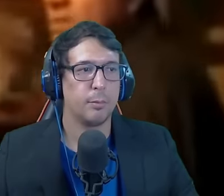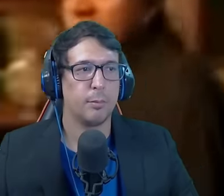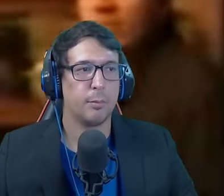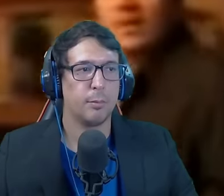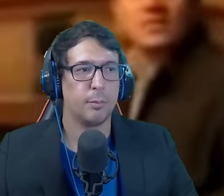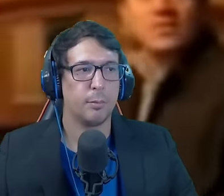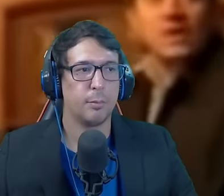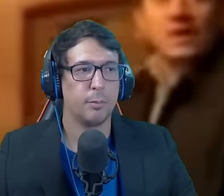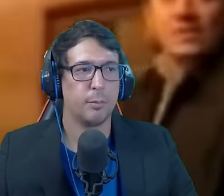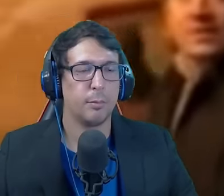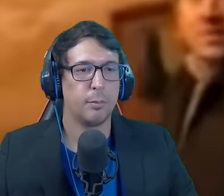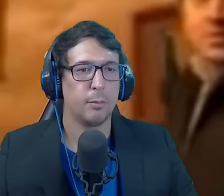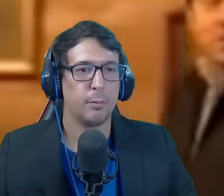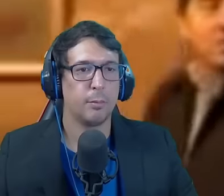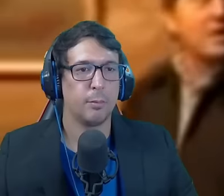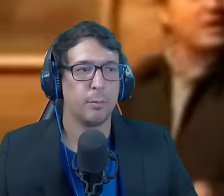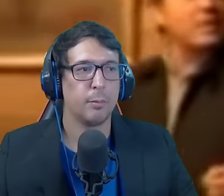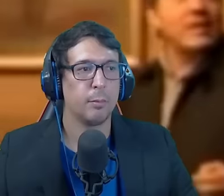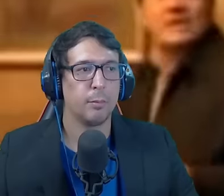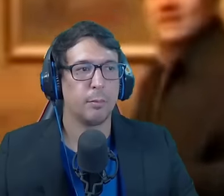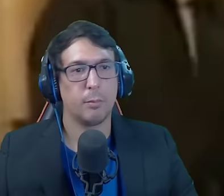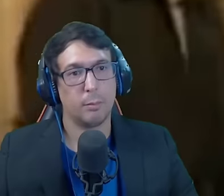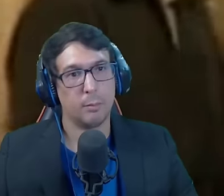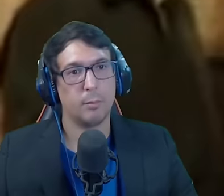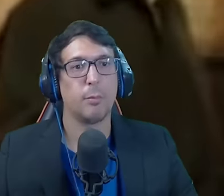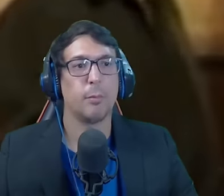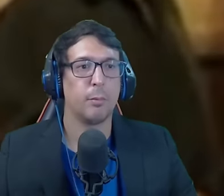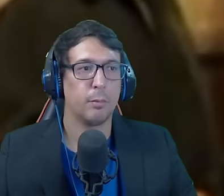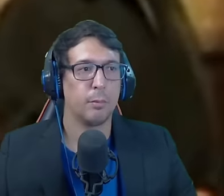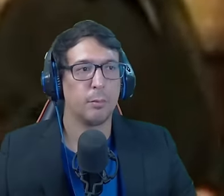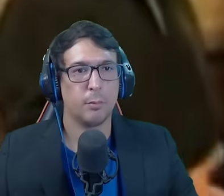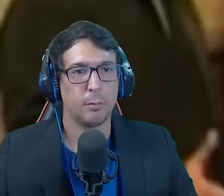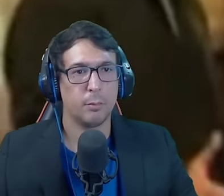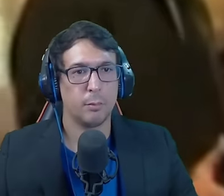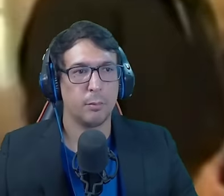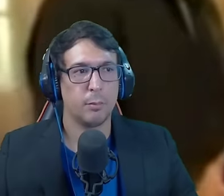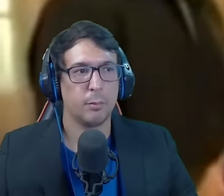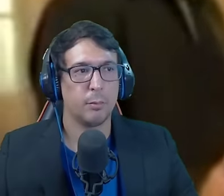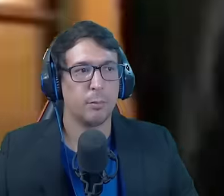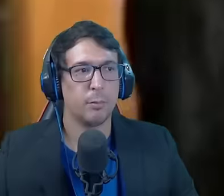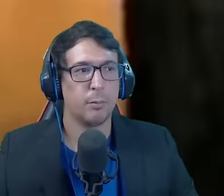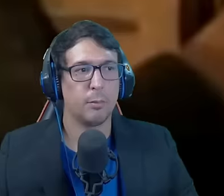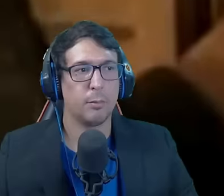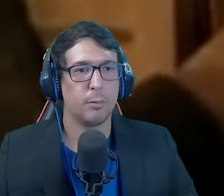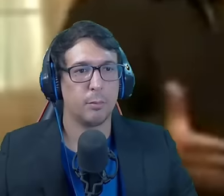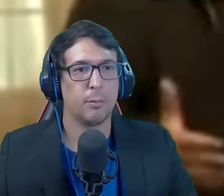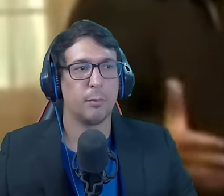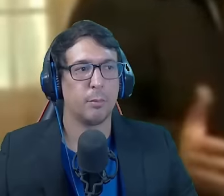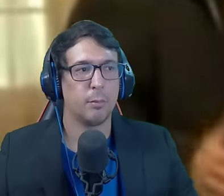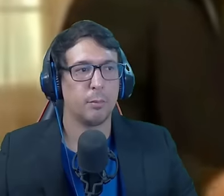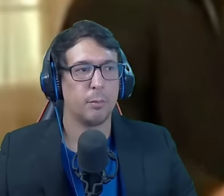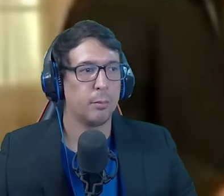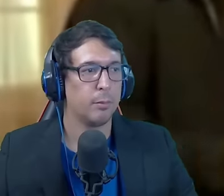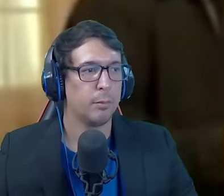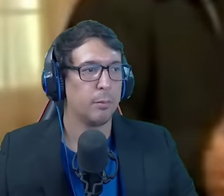No siempre Europa ha sido el lugar pacífico que hoy día aparenta ser. Esta casa que estamos acá, la Casa Pfaff, es del año 1912. Y tú ves que está muy